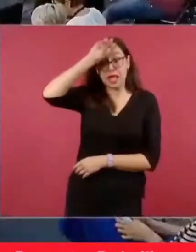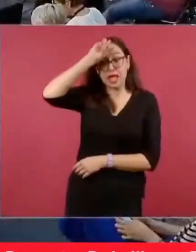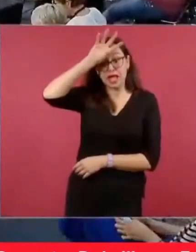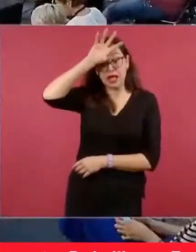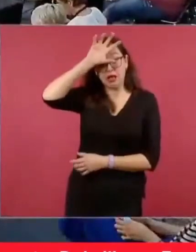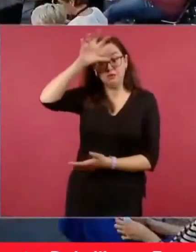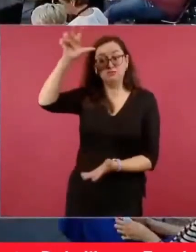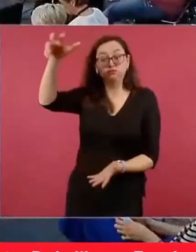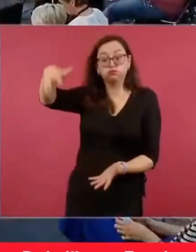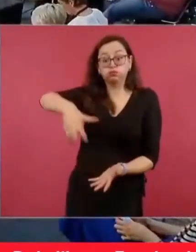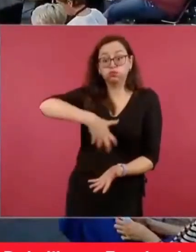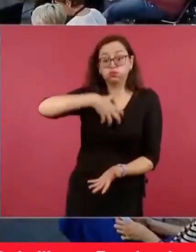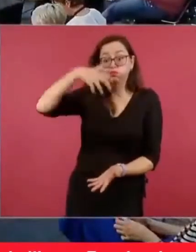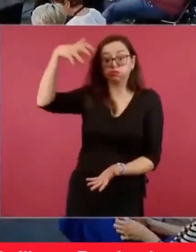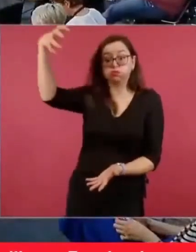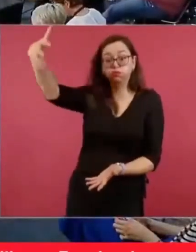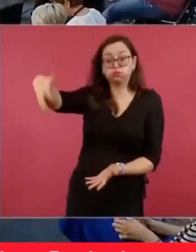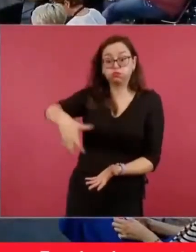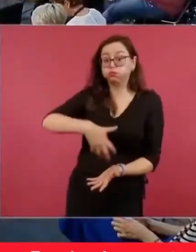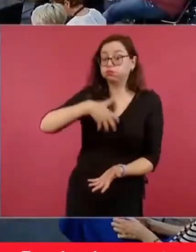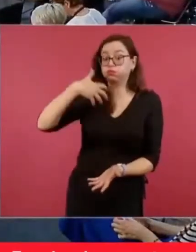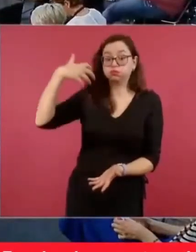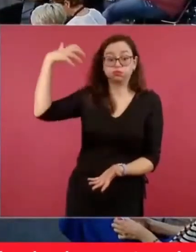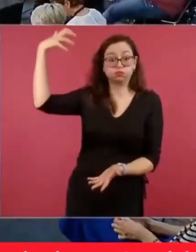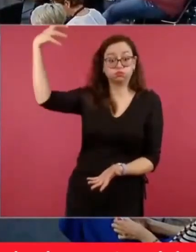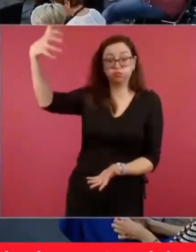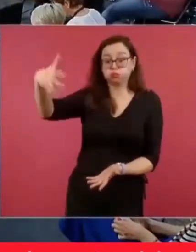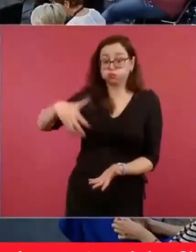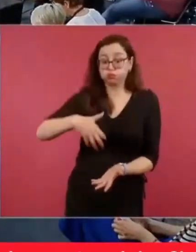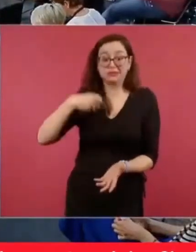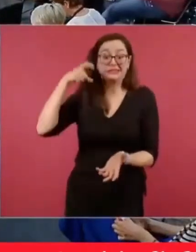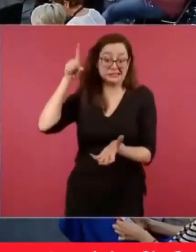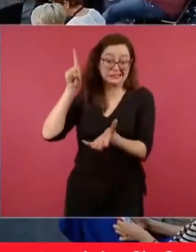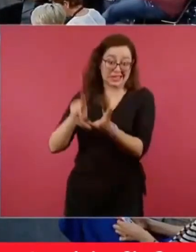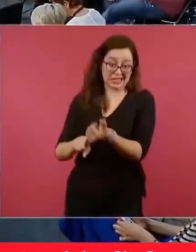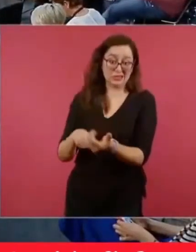para sacar el